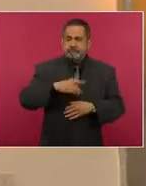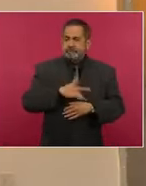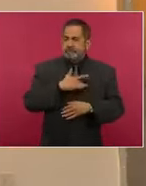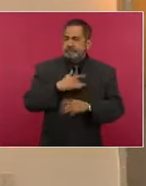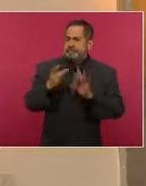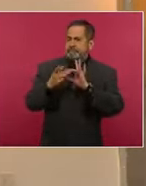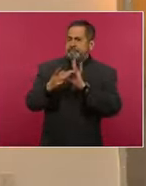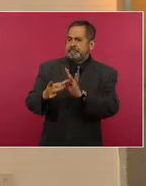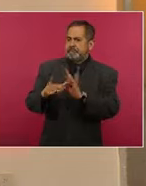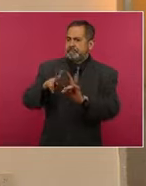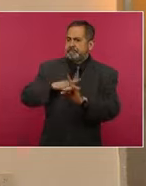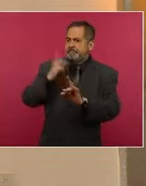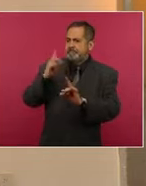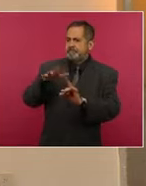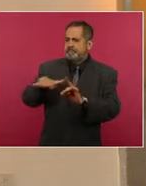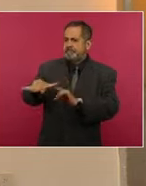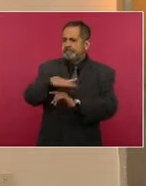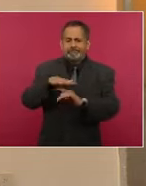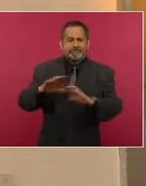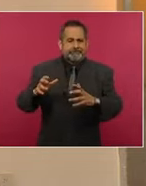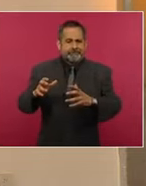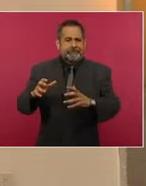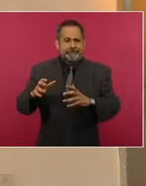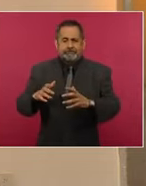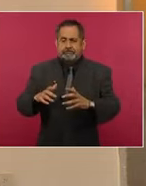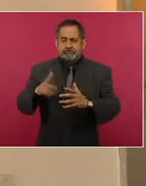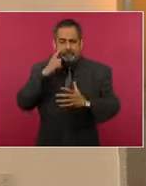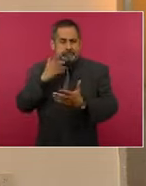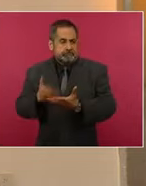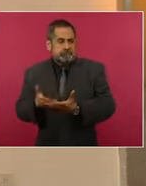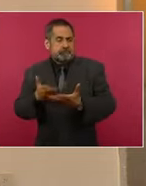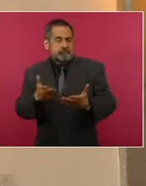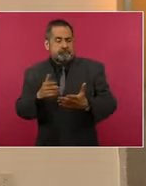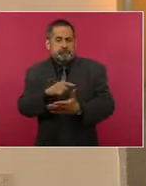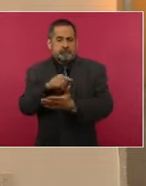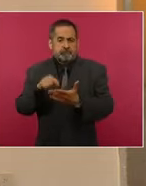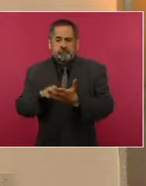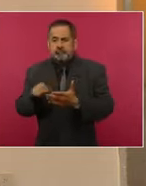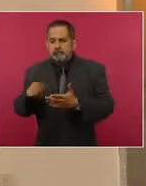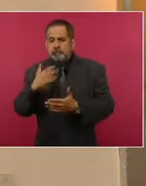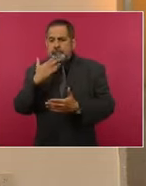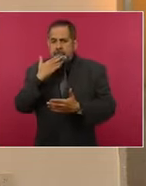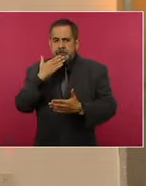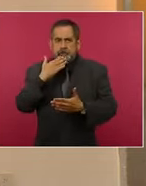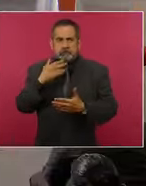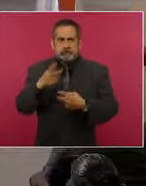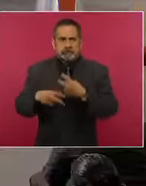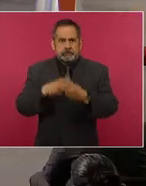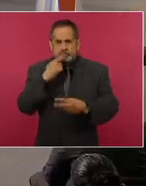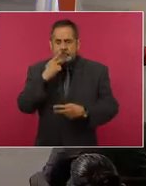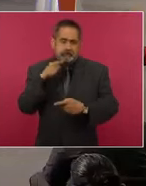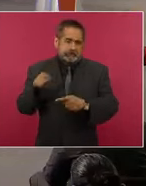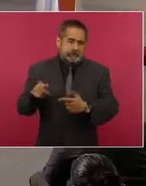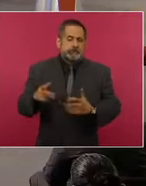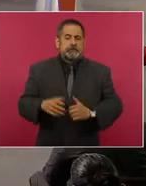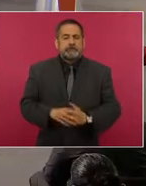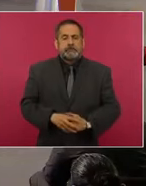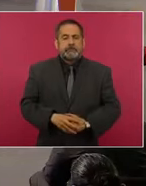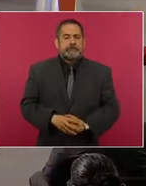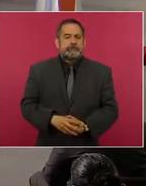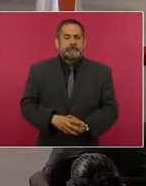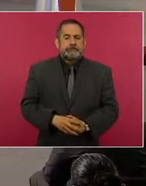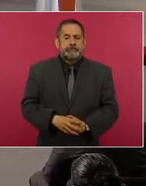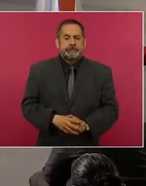la sensación espacial, pues genere, digamos, una disposición correcta del funcionamiento de estos equipamientos. Siguiente